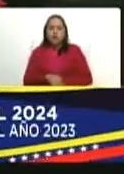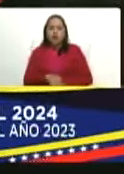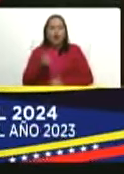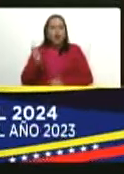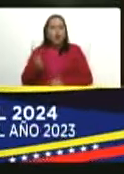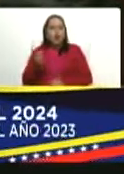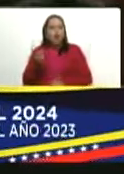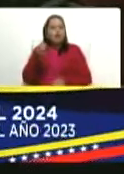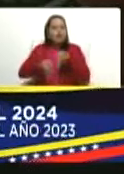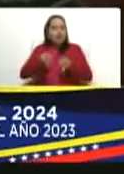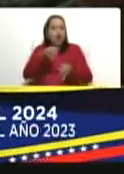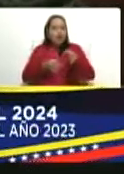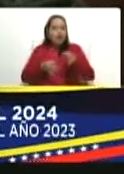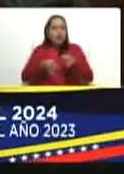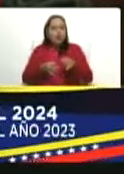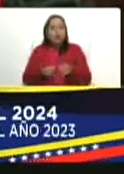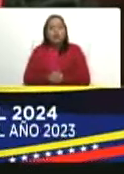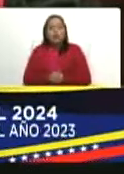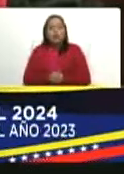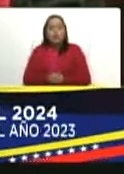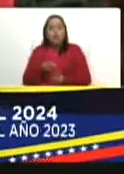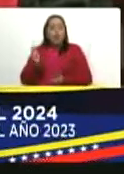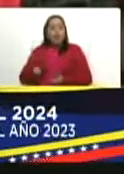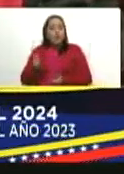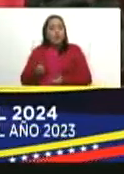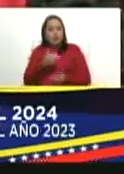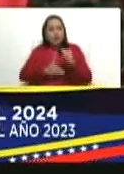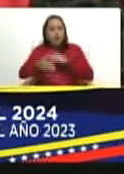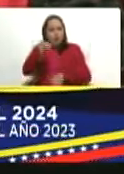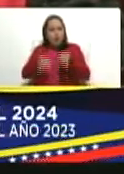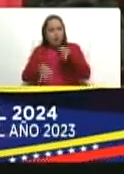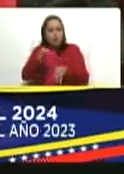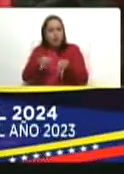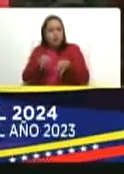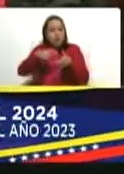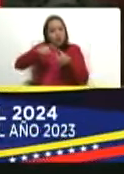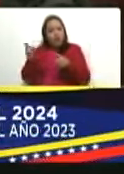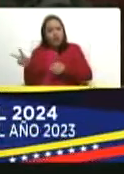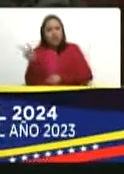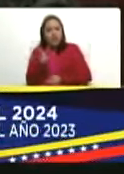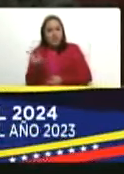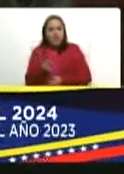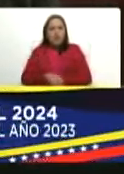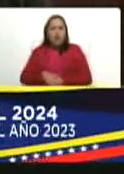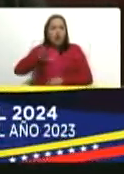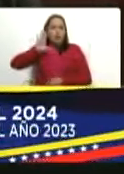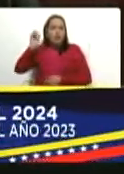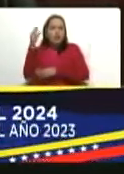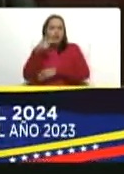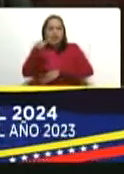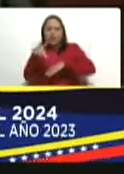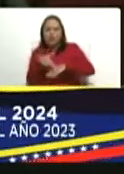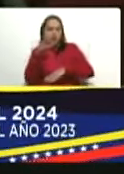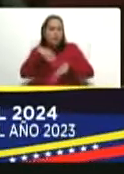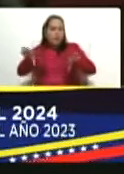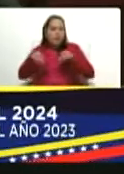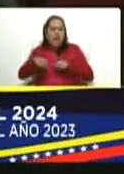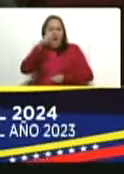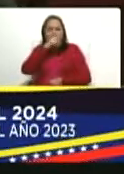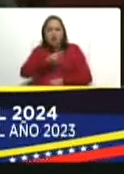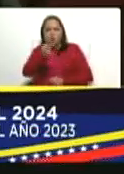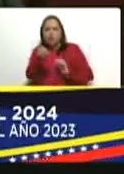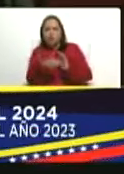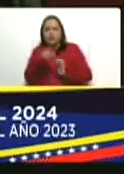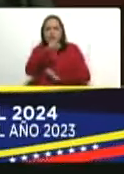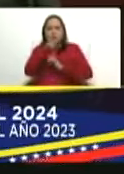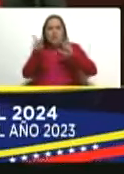exilio, juramentado por la Asamblea Nacional en desacato del 2017. Tutelado